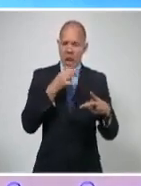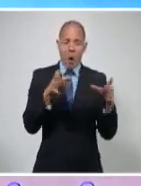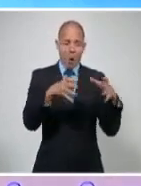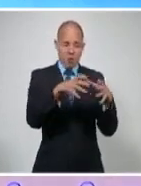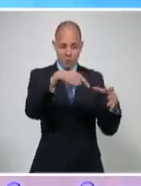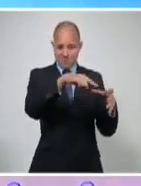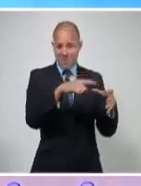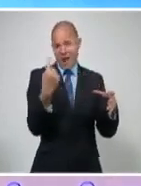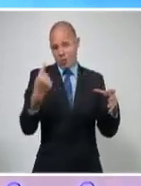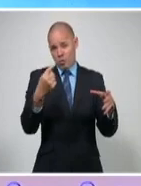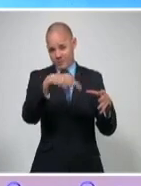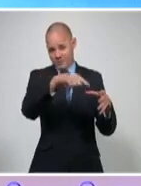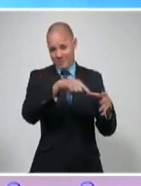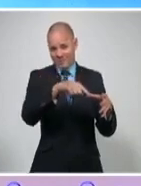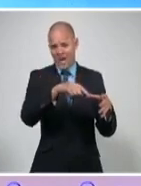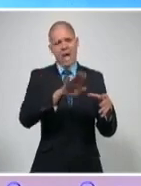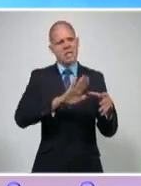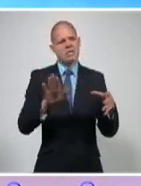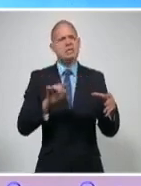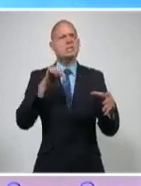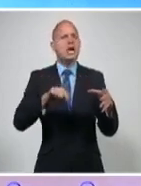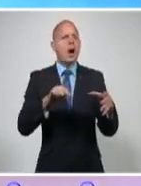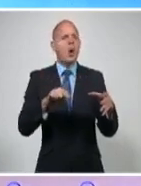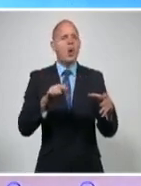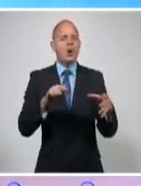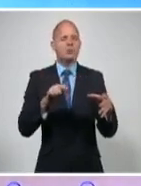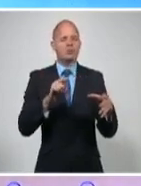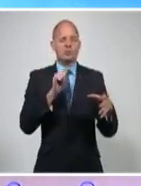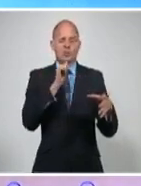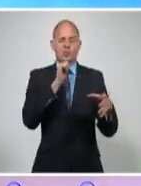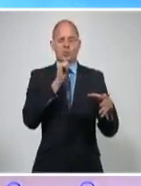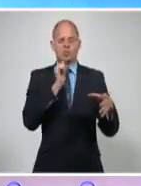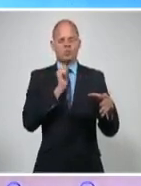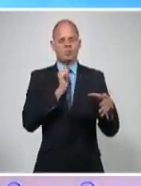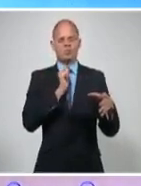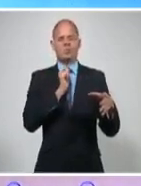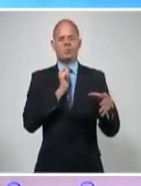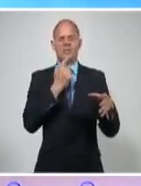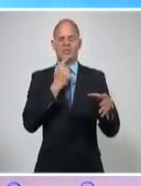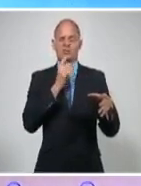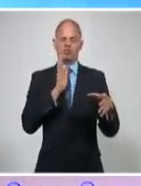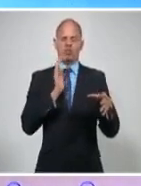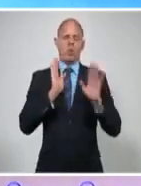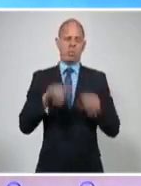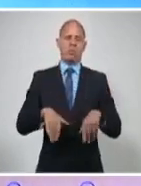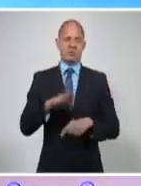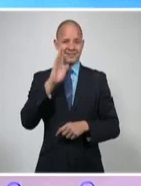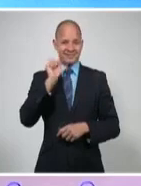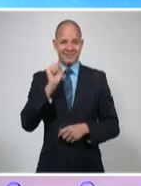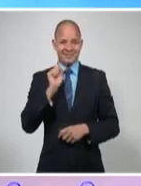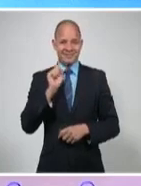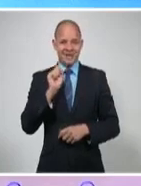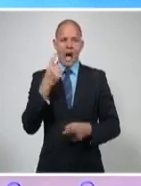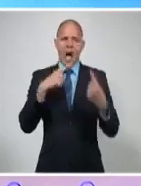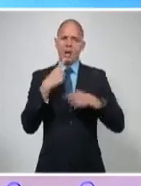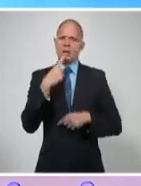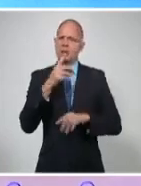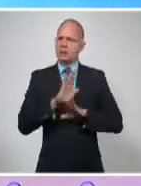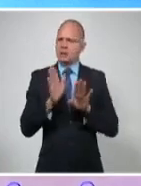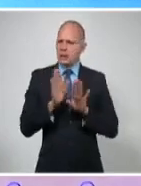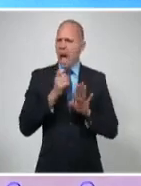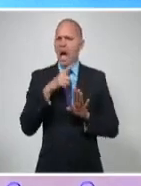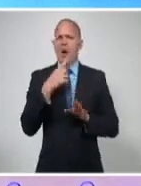estas acciones ya han comenzado a dudar, que están enviando muchos elementos en detalle de lo que hacen, cómo lo